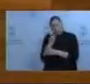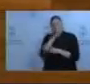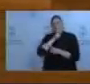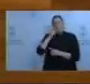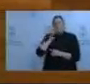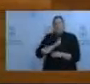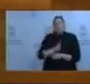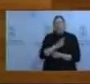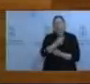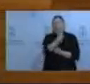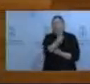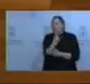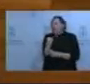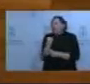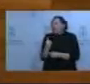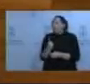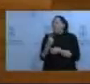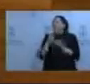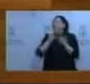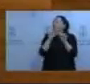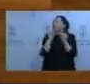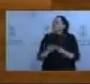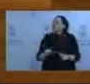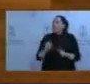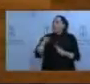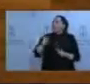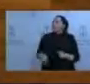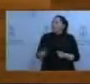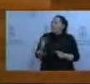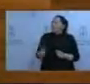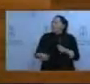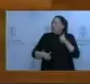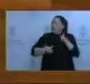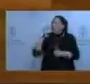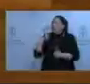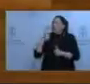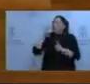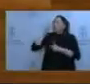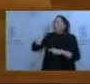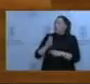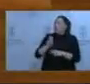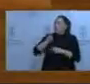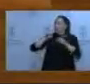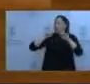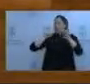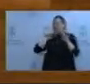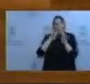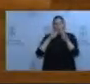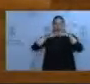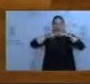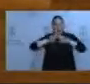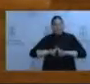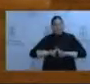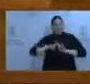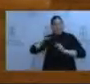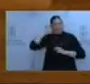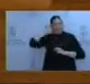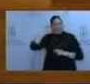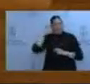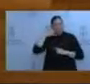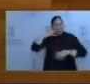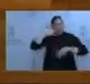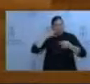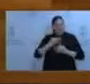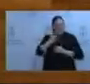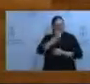de una manera sistematizada. Y debe de servir, por supuesto, también para analizar el riesgo real económico